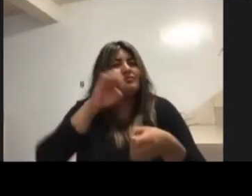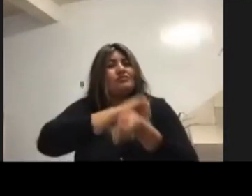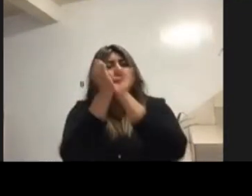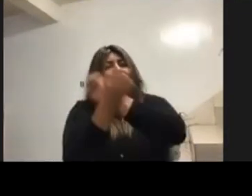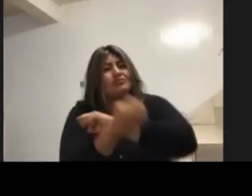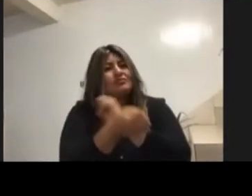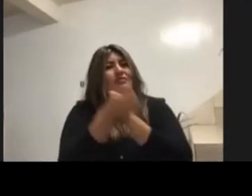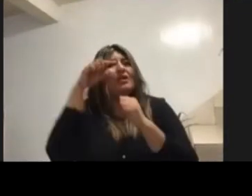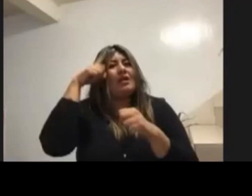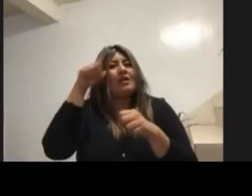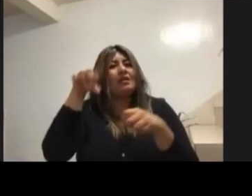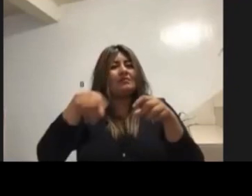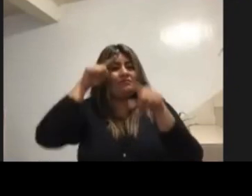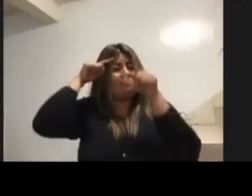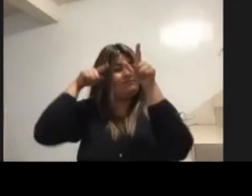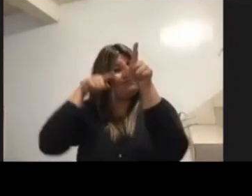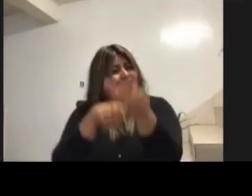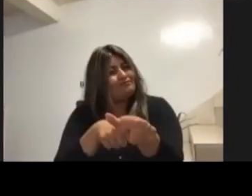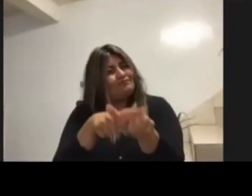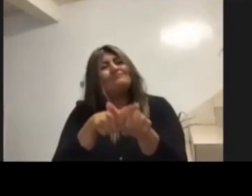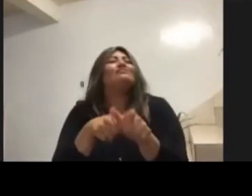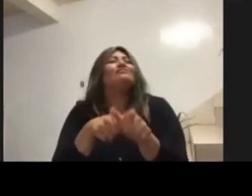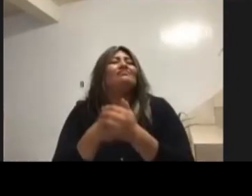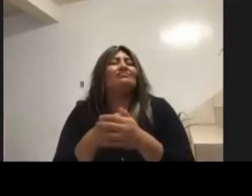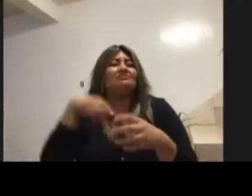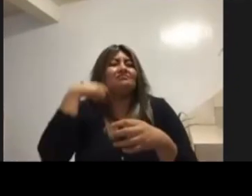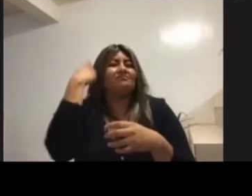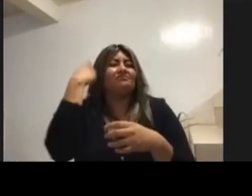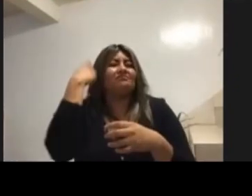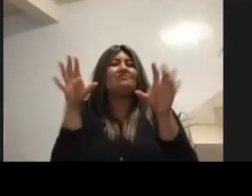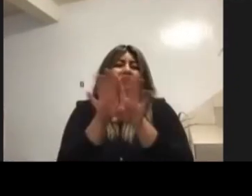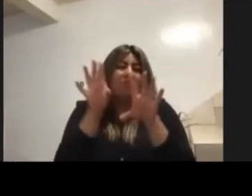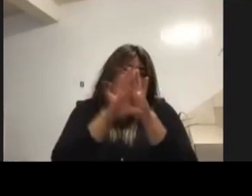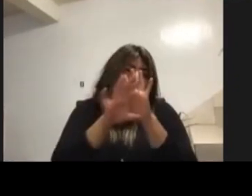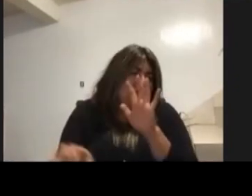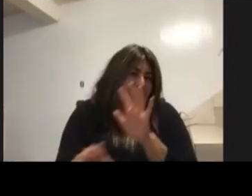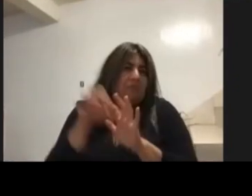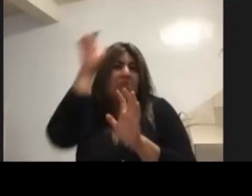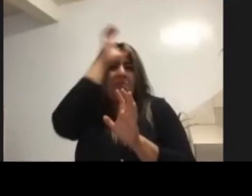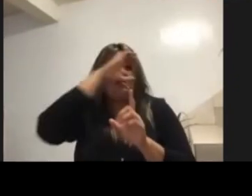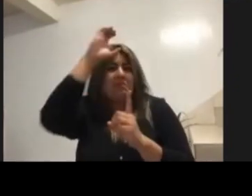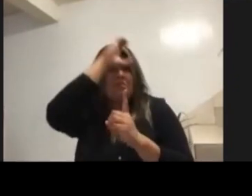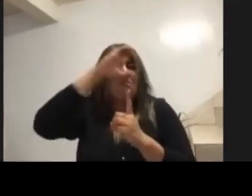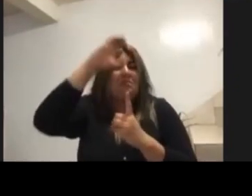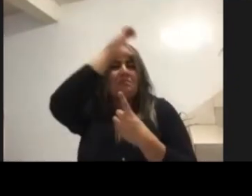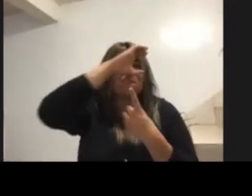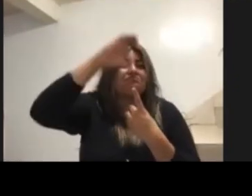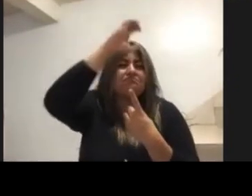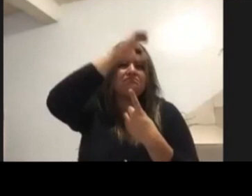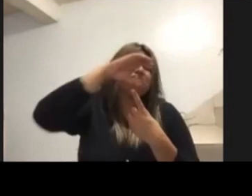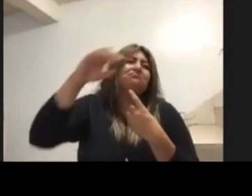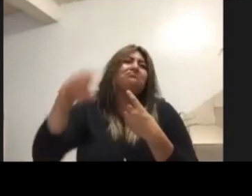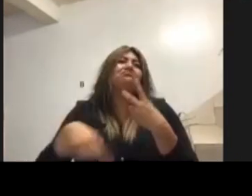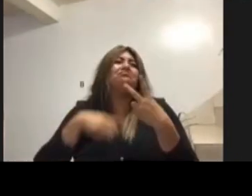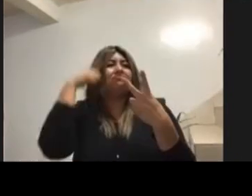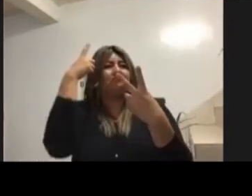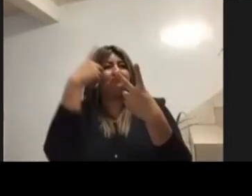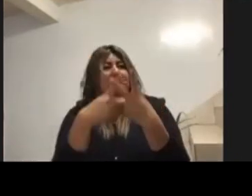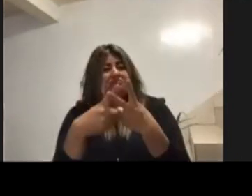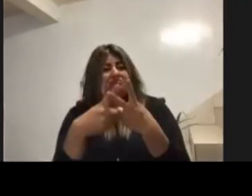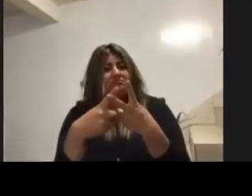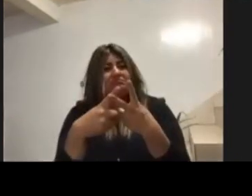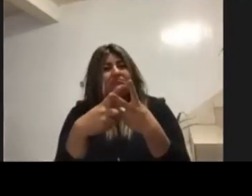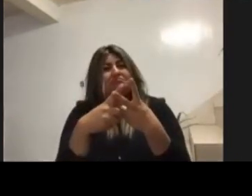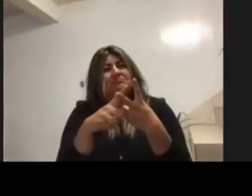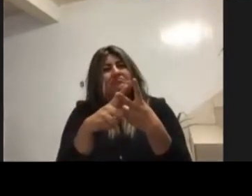en muchos sentidos, en lo cultural sobre todo, porque creo que eso es lo que detona todo lo demás, las prácticas sobre